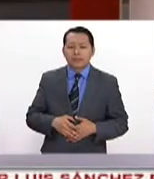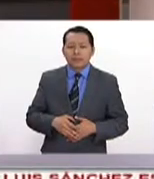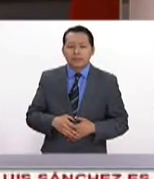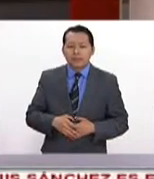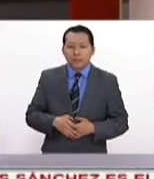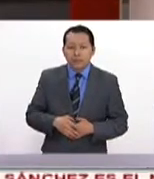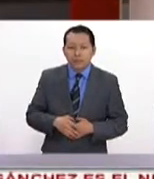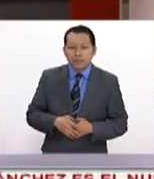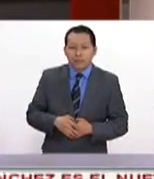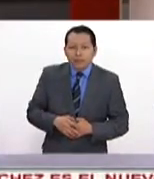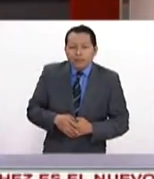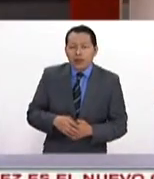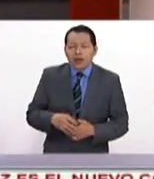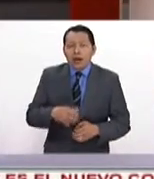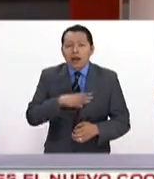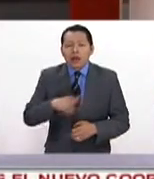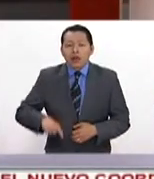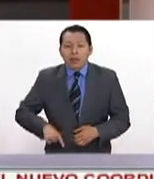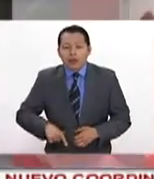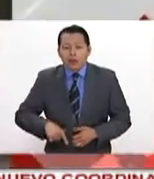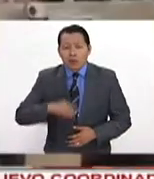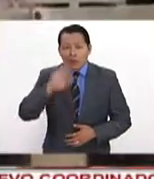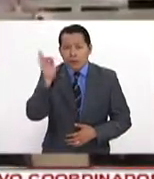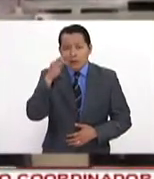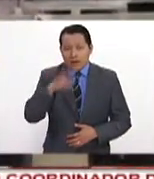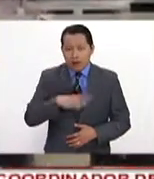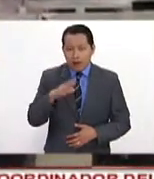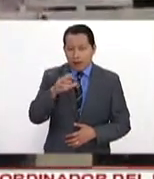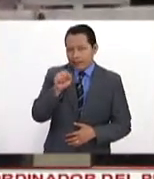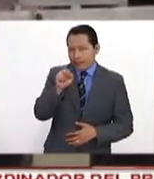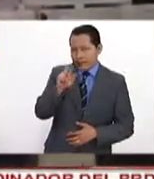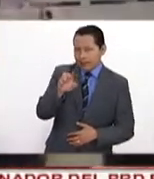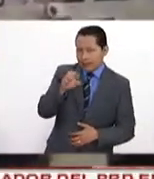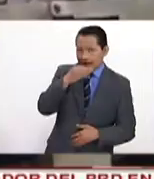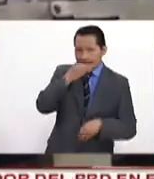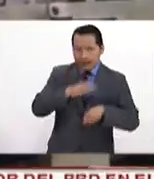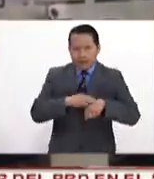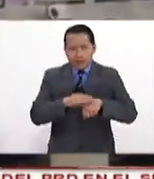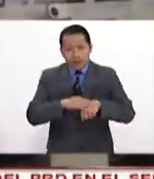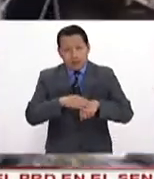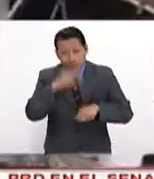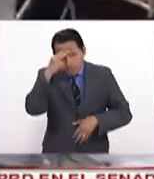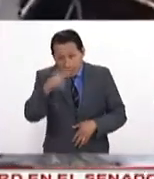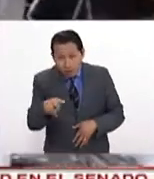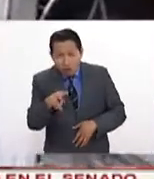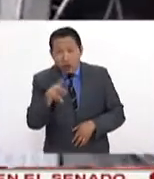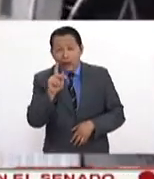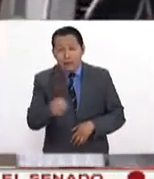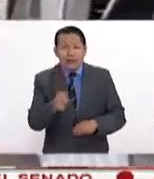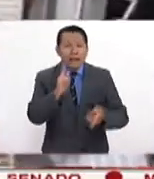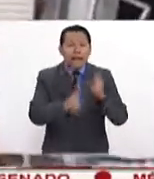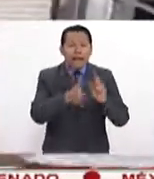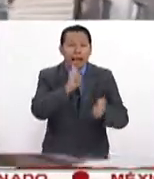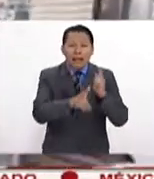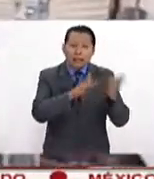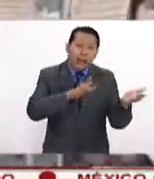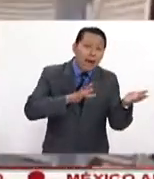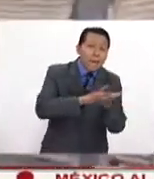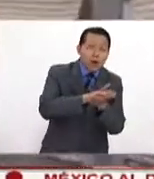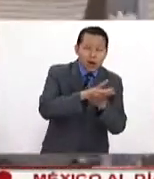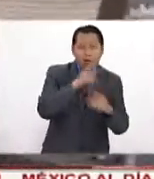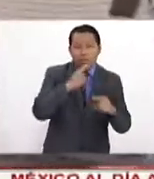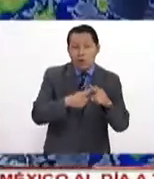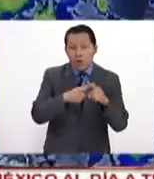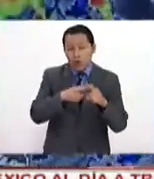El gobierno federal, a través de la Secretaría de Relaciones Exteriores, informó que México no va a poder ayudar a los damnificados de Texas por el paso del